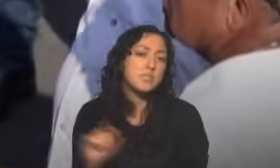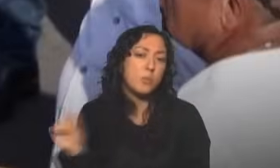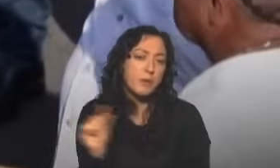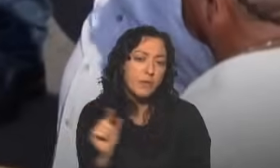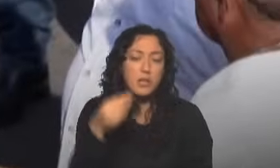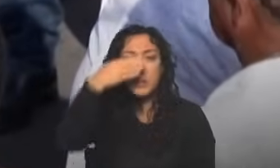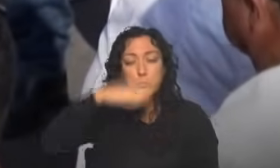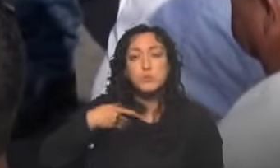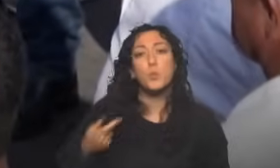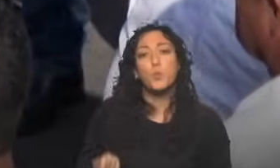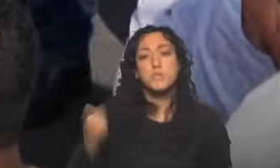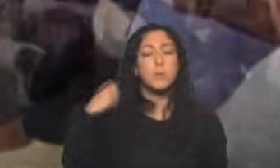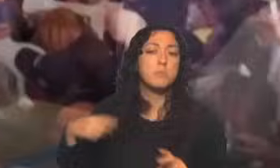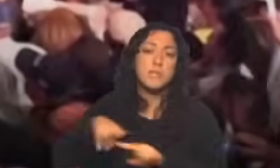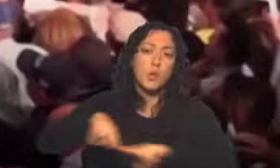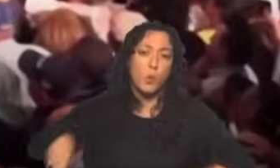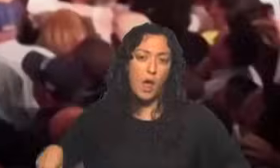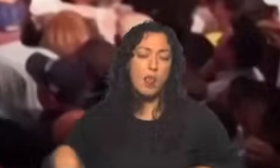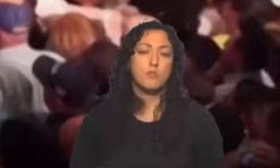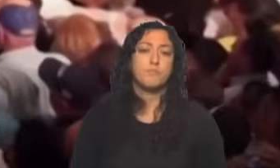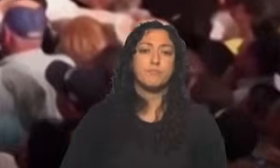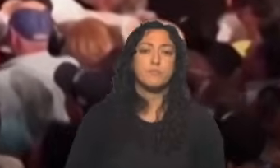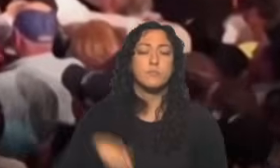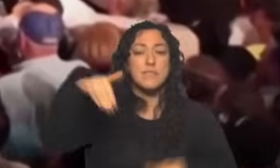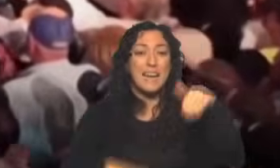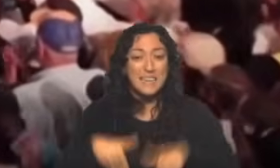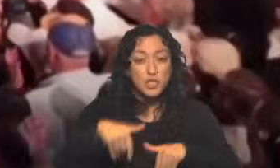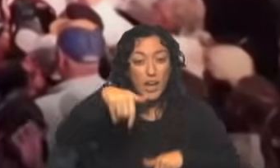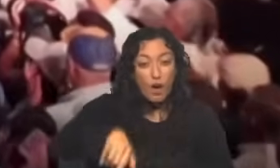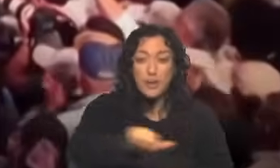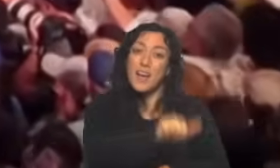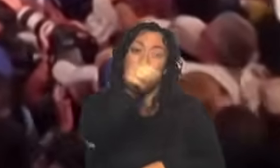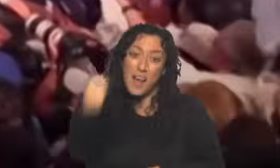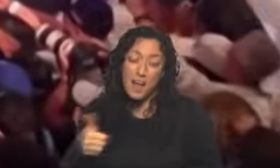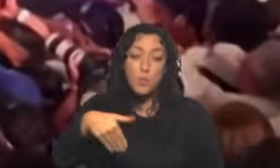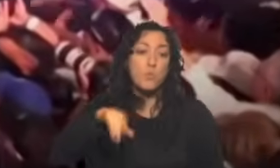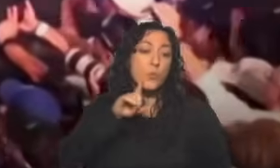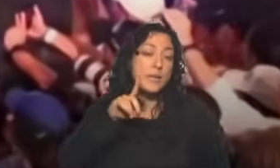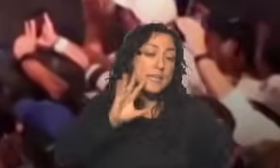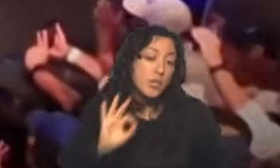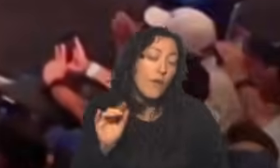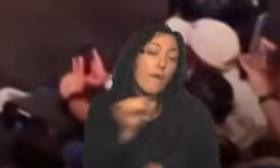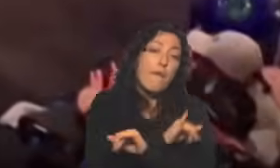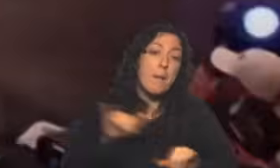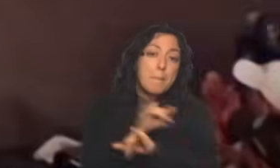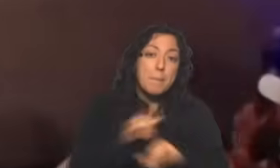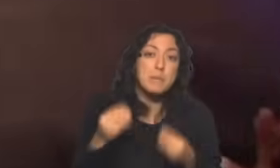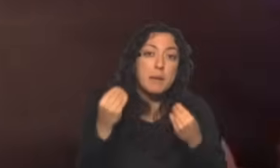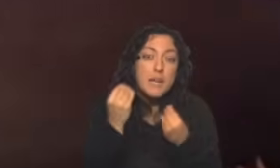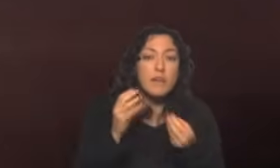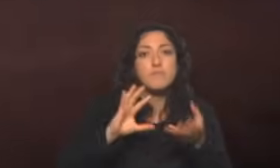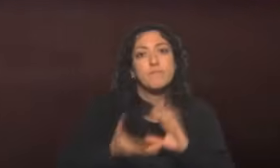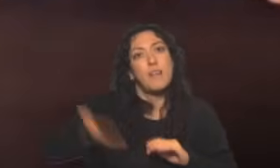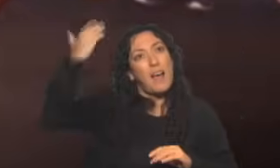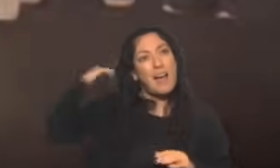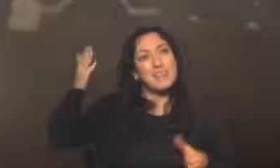anulado judicialmente. Para alcanzar el triunfo en estas elecciones, José Raúl Mulino basó su campaña en recordar las bonanzas del